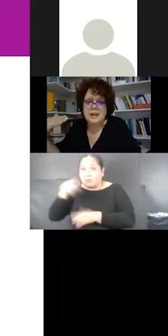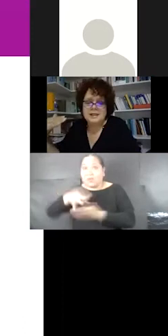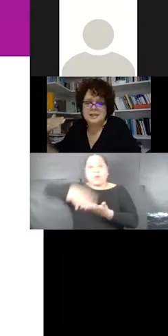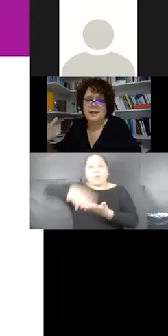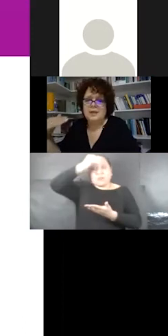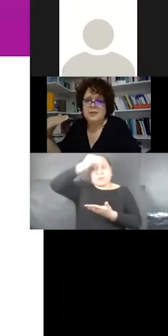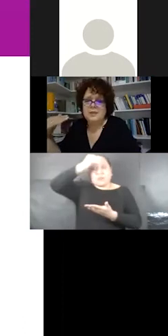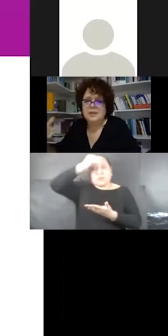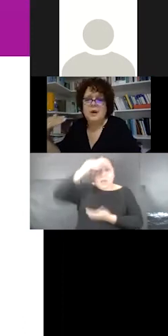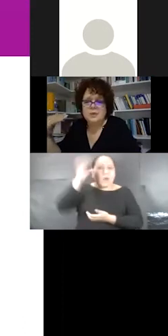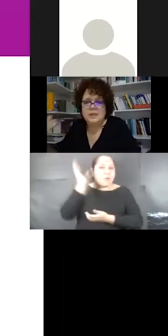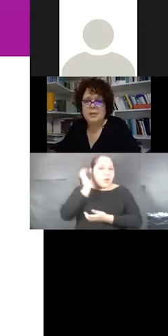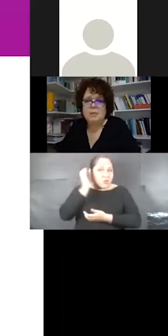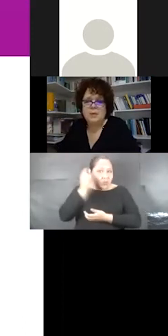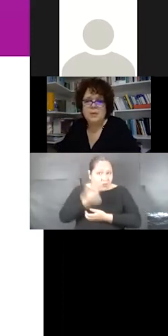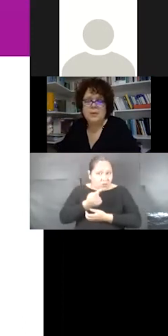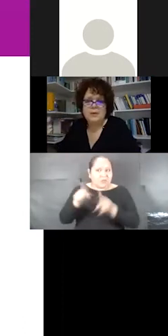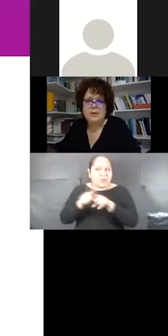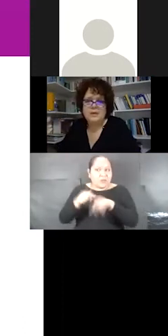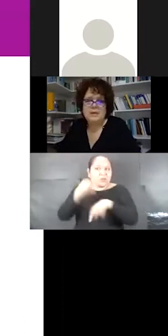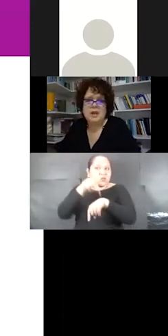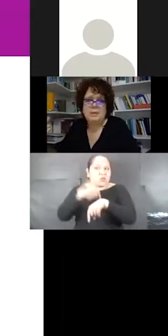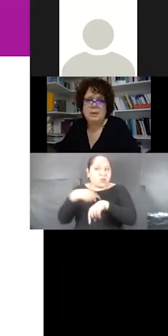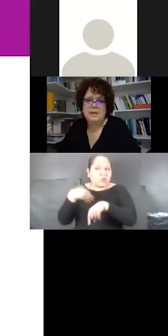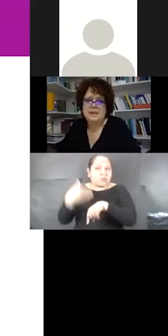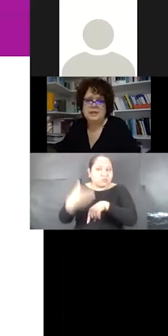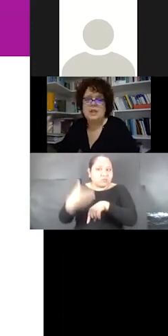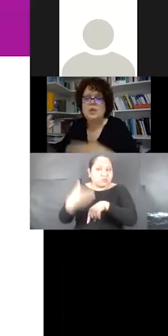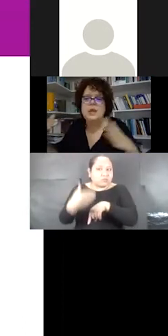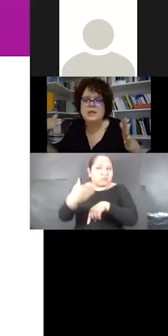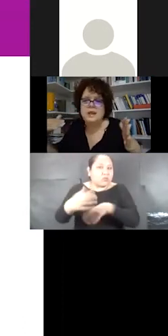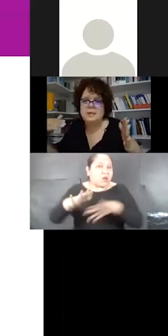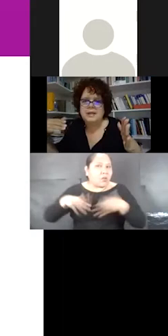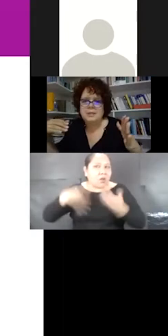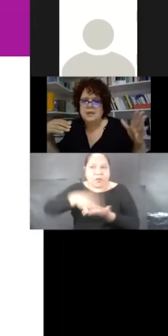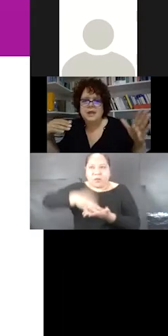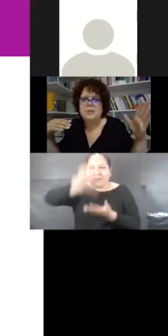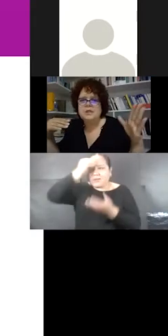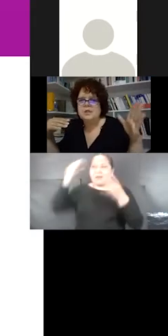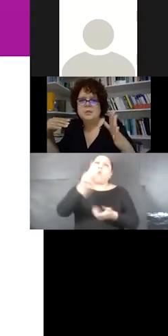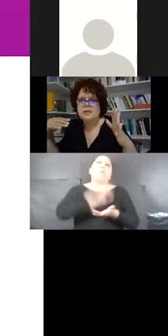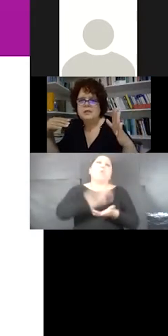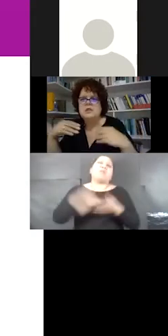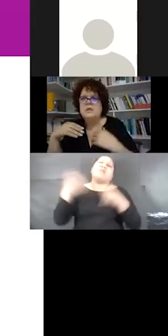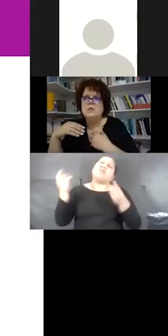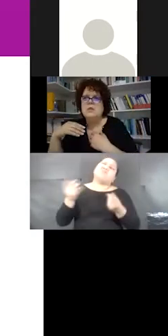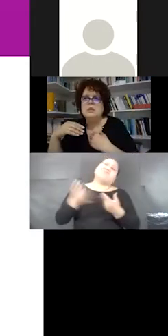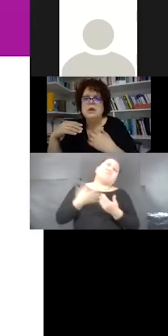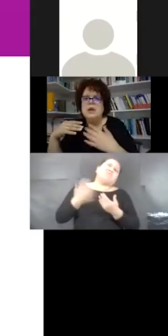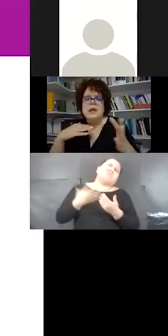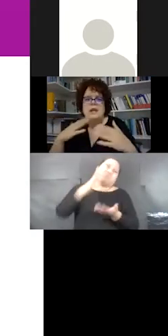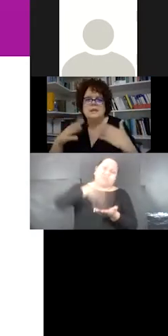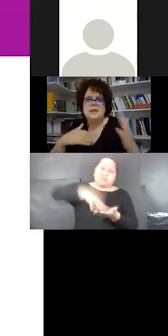también conlleva un tiempo determinado para aprender. O sea, no es que la aprendamos de aquí a un mes o 2 meses. Si yo llevo un